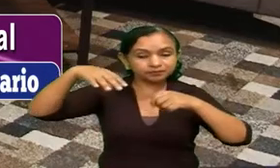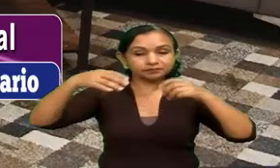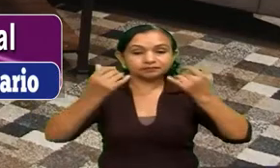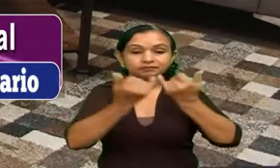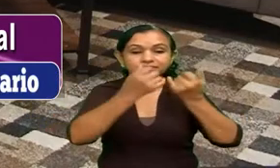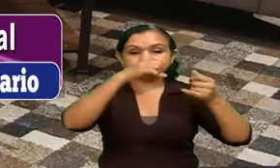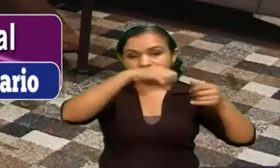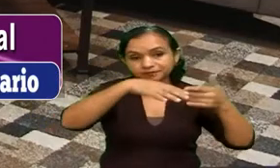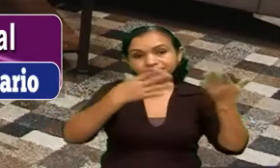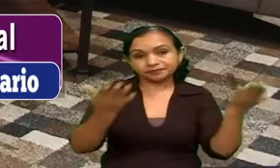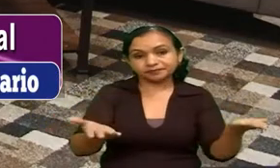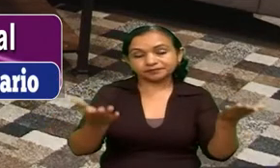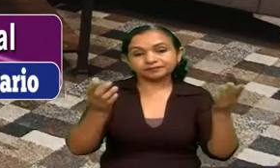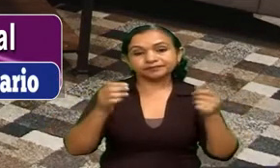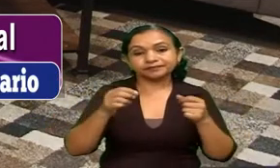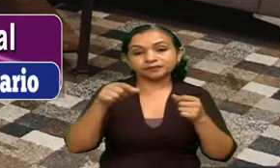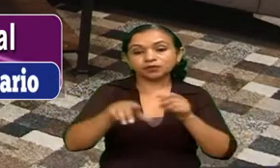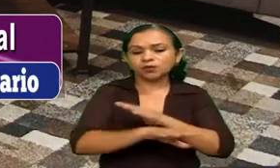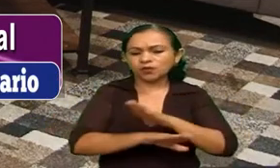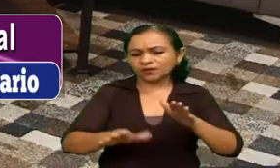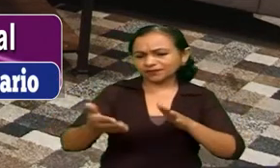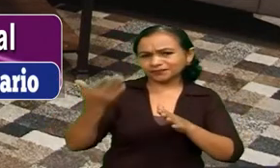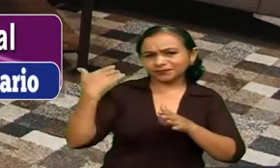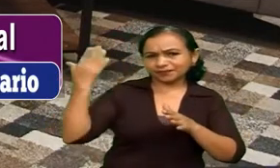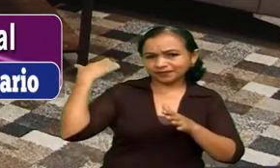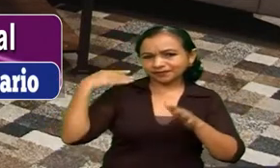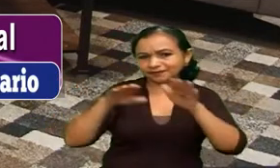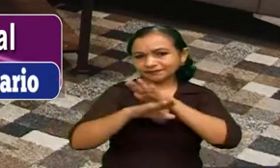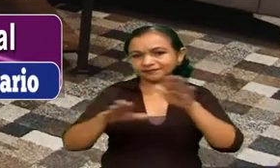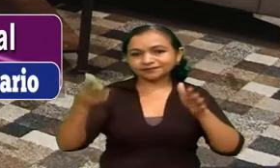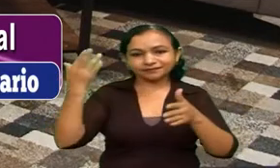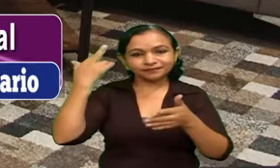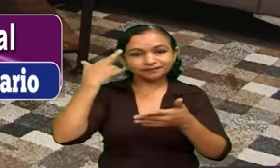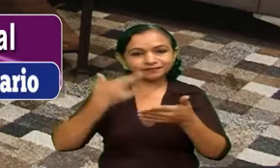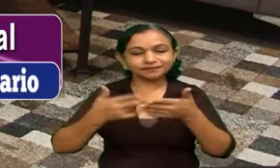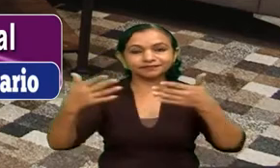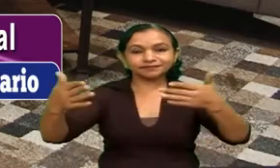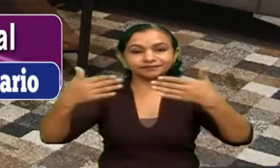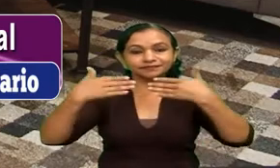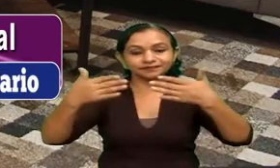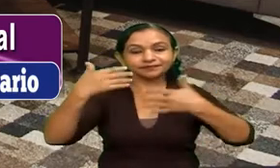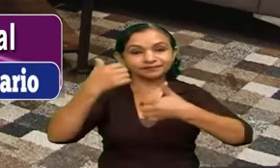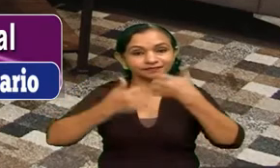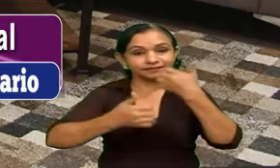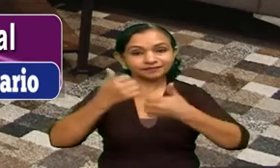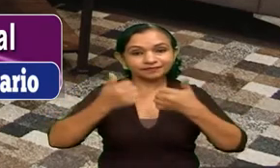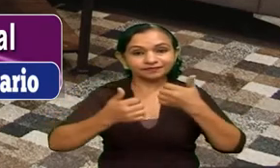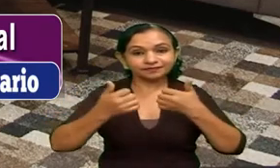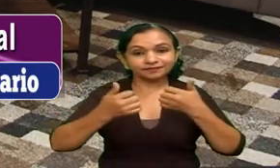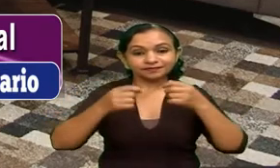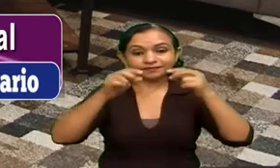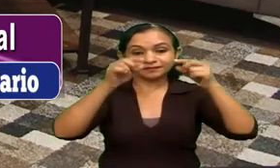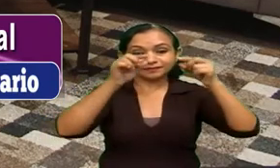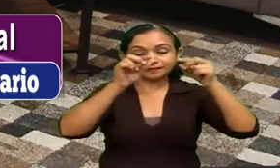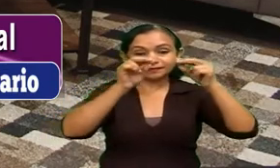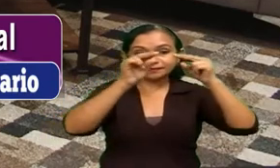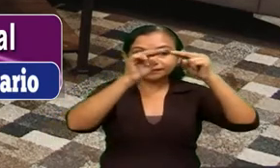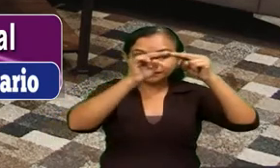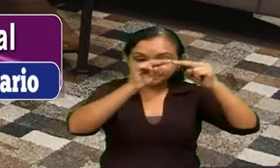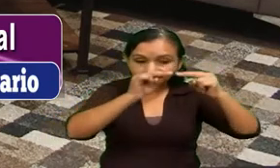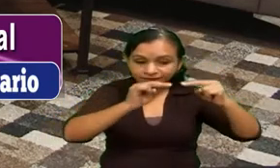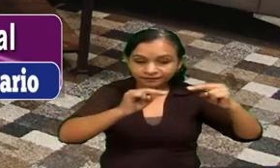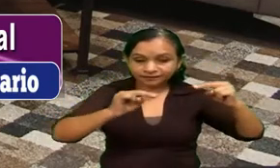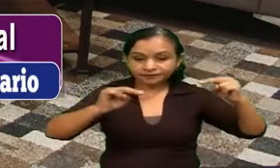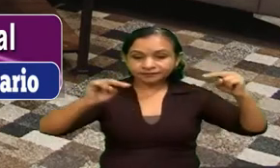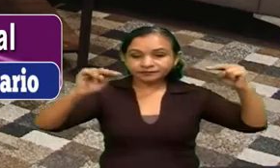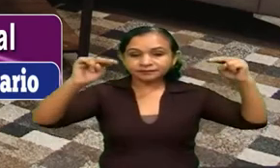último evento que hablé del de Panamá, ¿qué sucede? Hay una línea,